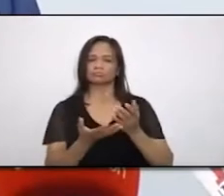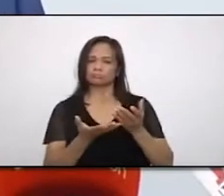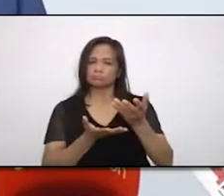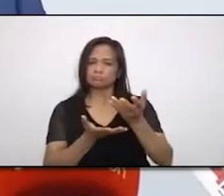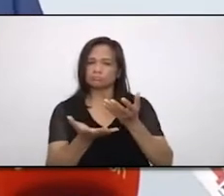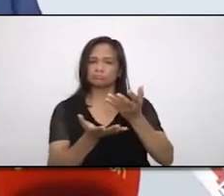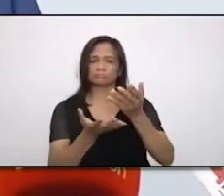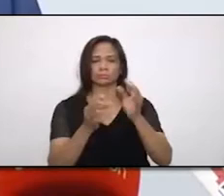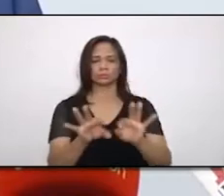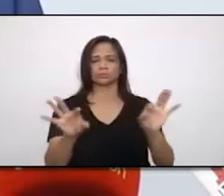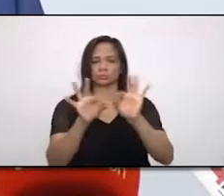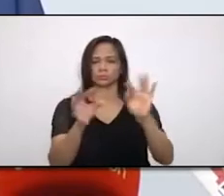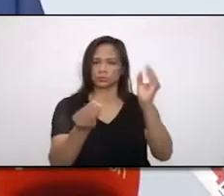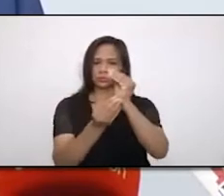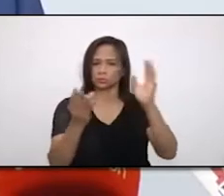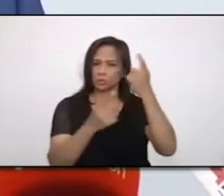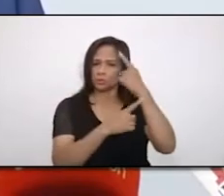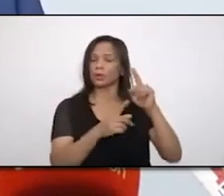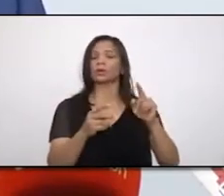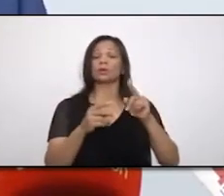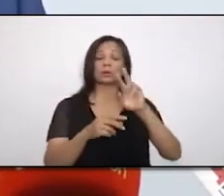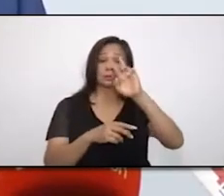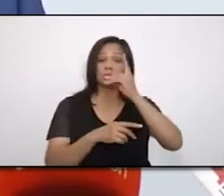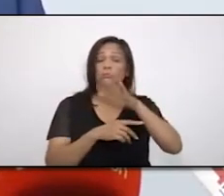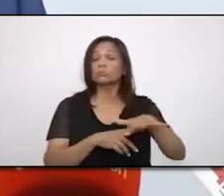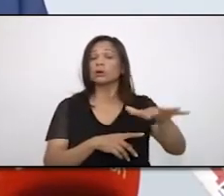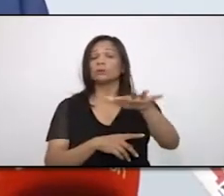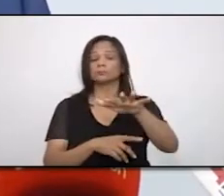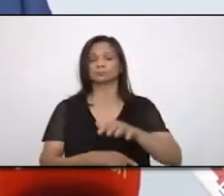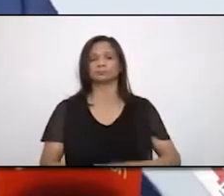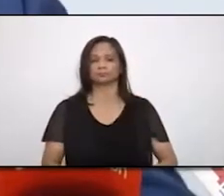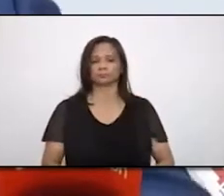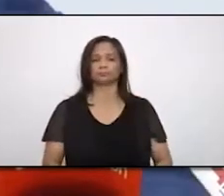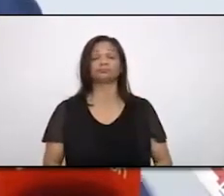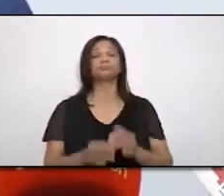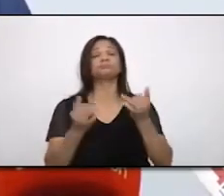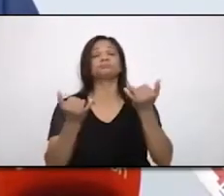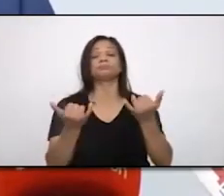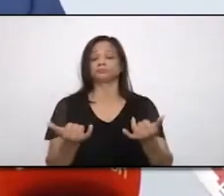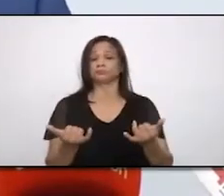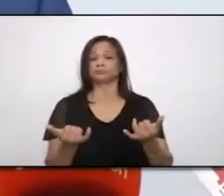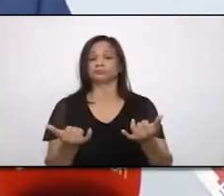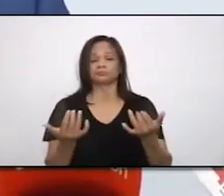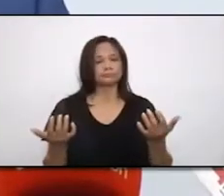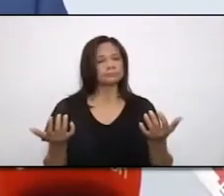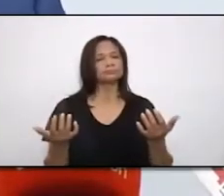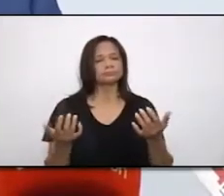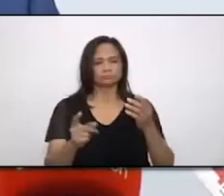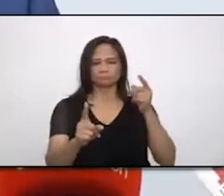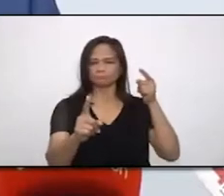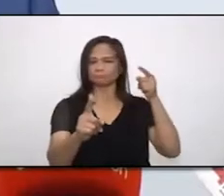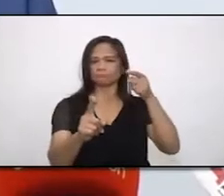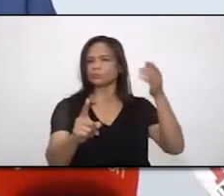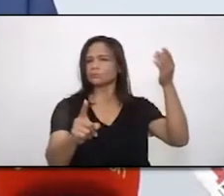clases semipresenciales el próximo 25 de mayo, las autoridades del Ministerio de Educación admiten que recibieron presiones